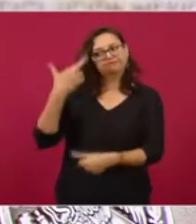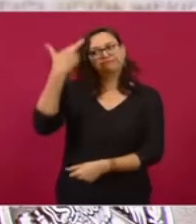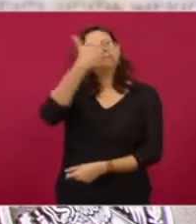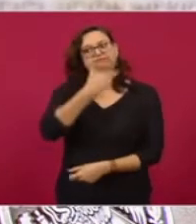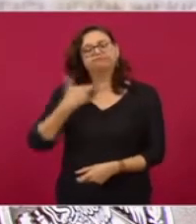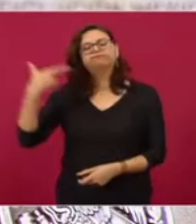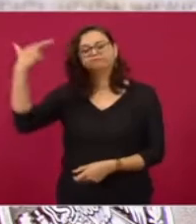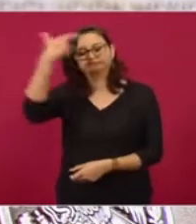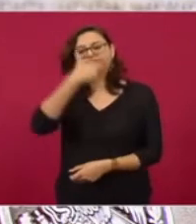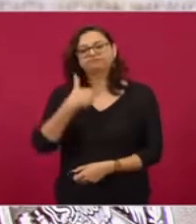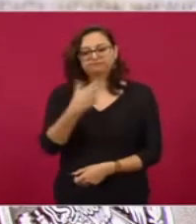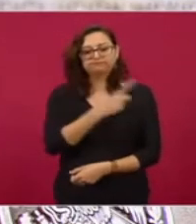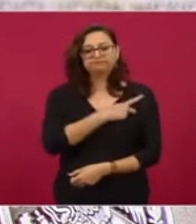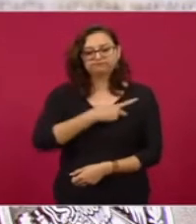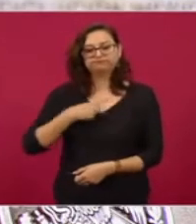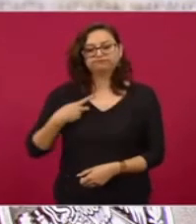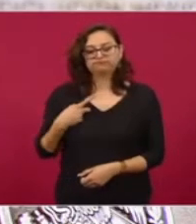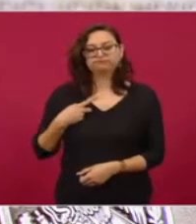cómo